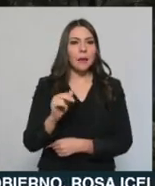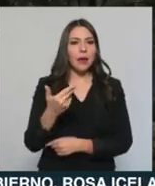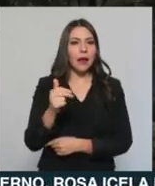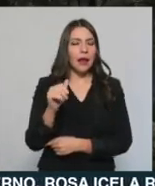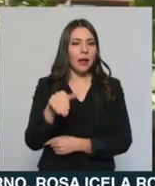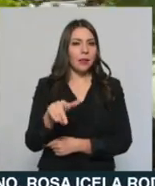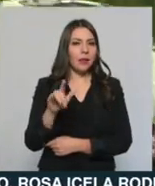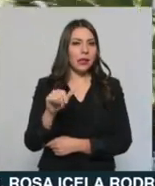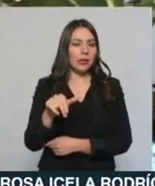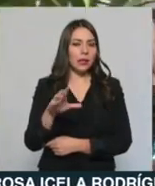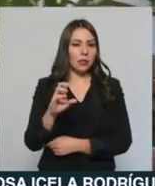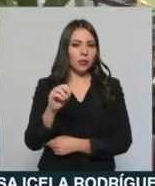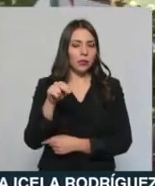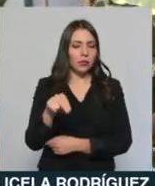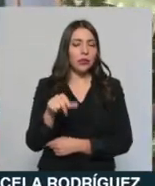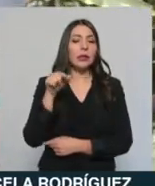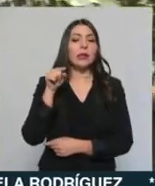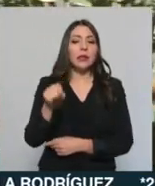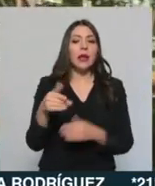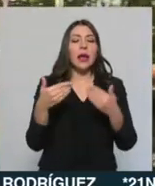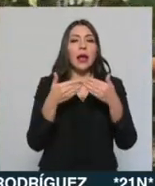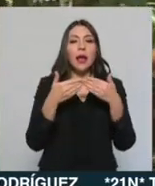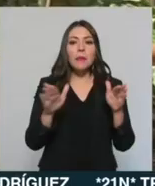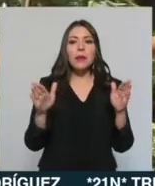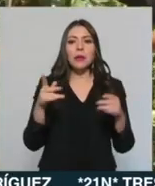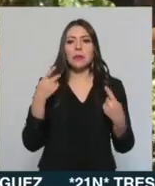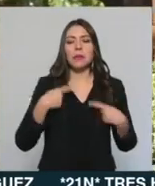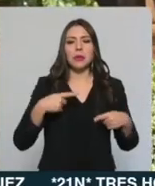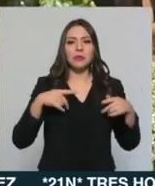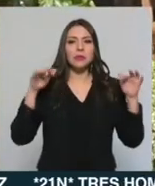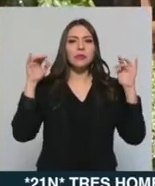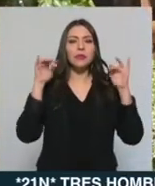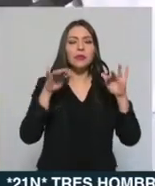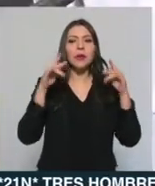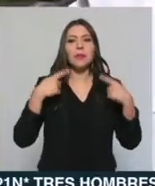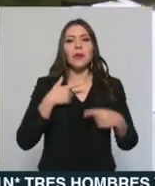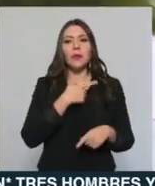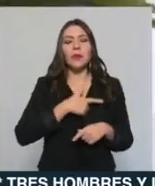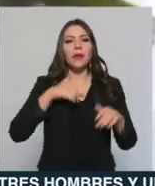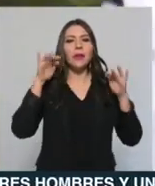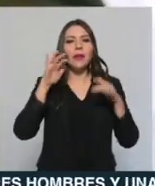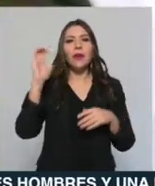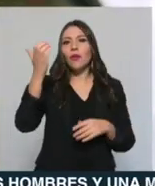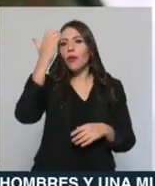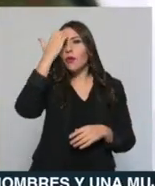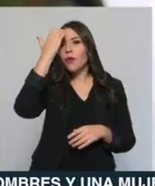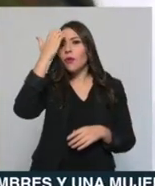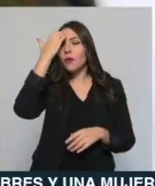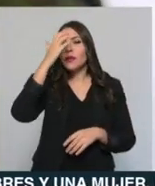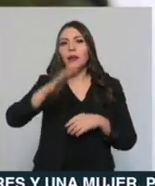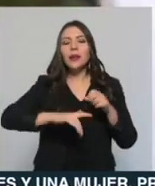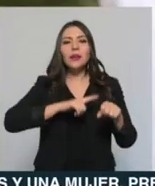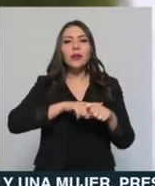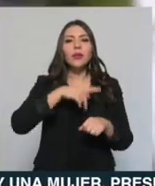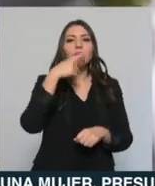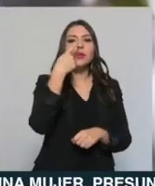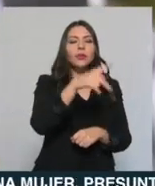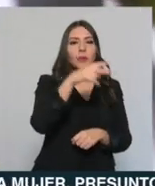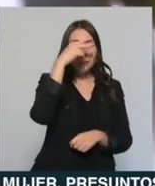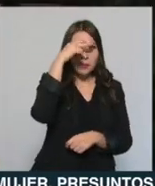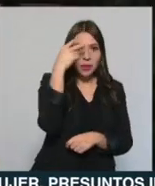recientemente habilitado y reabierto al público, se convirtió en un atractivo para quienes disfrutan de conocer la fauna mexicana y